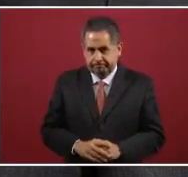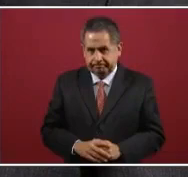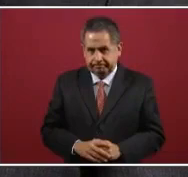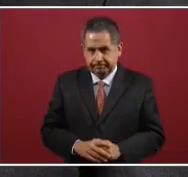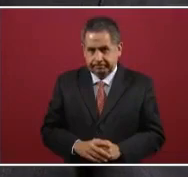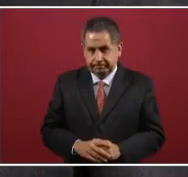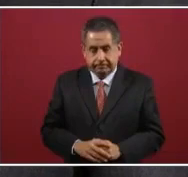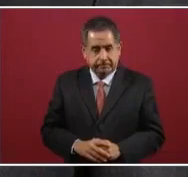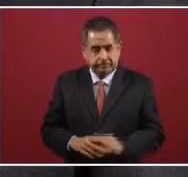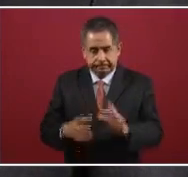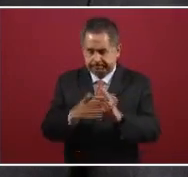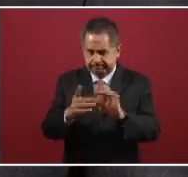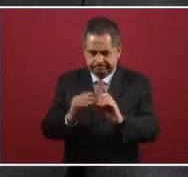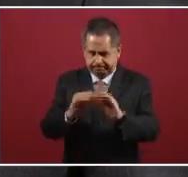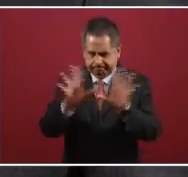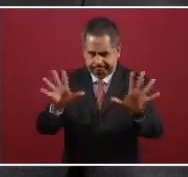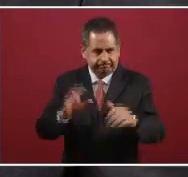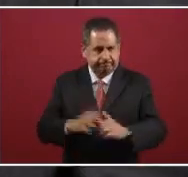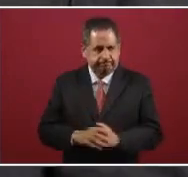Que quede esto